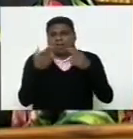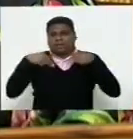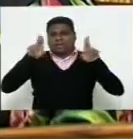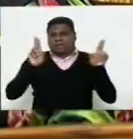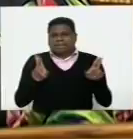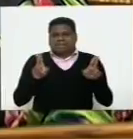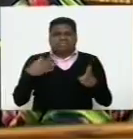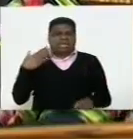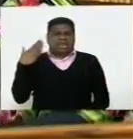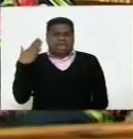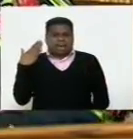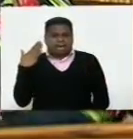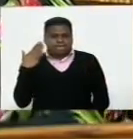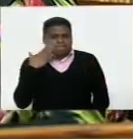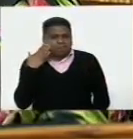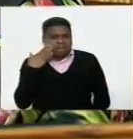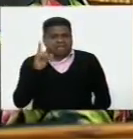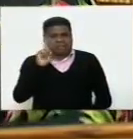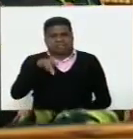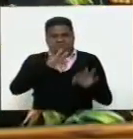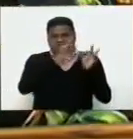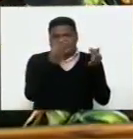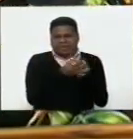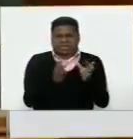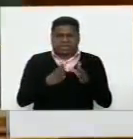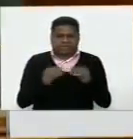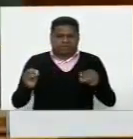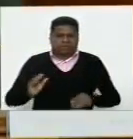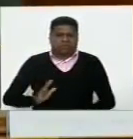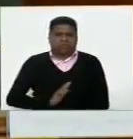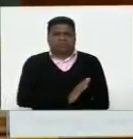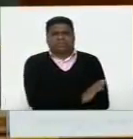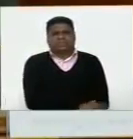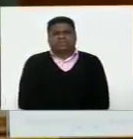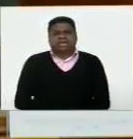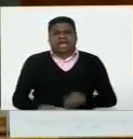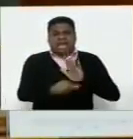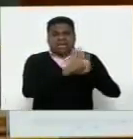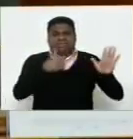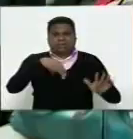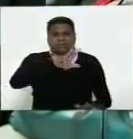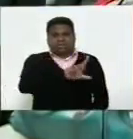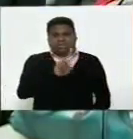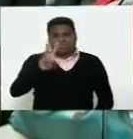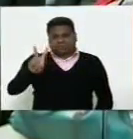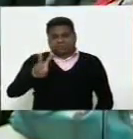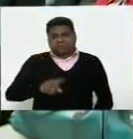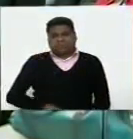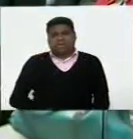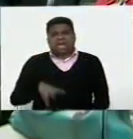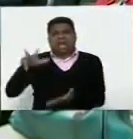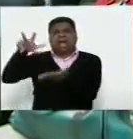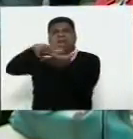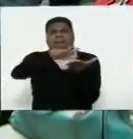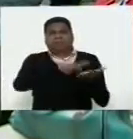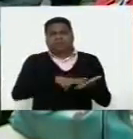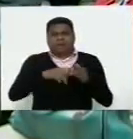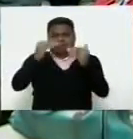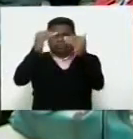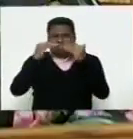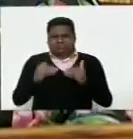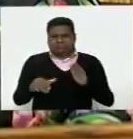las madres y sus familias. Es todo. En consideración al artículo 32, aprobado. Siguiente